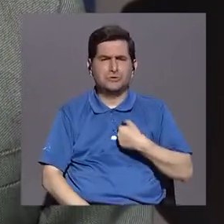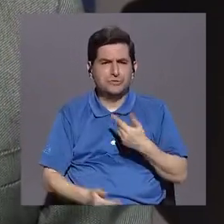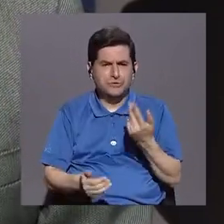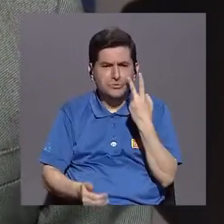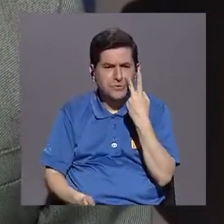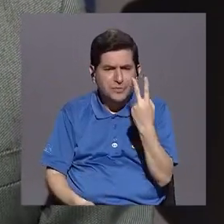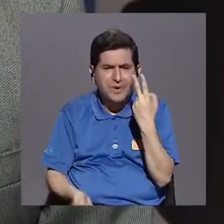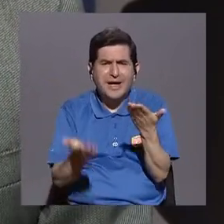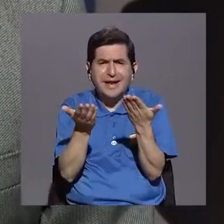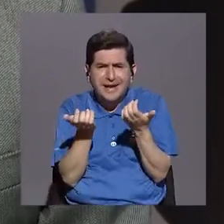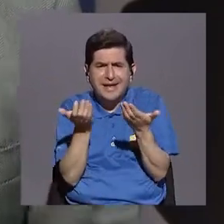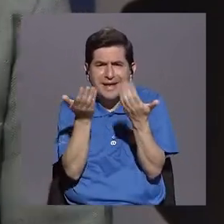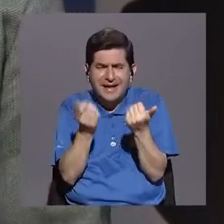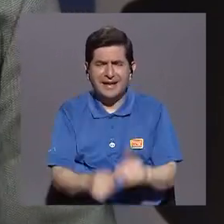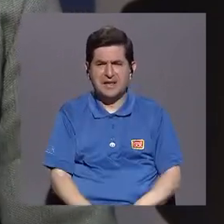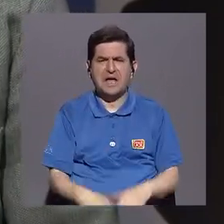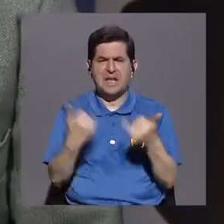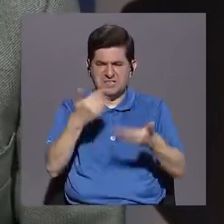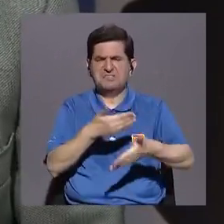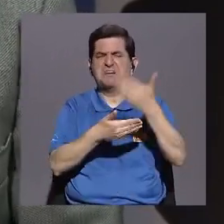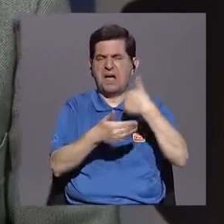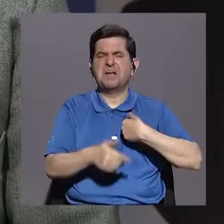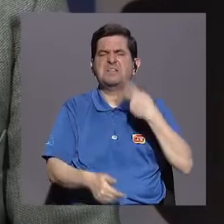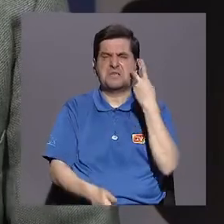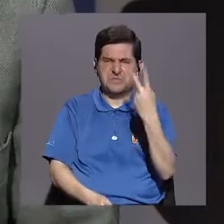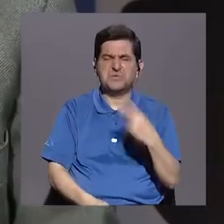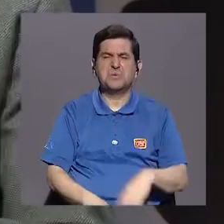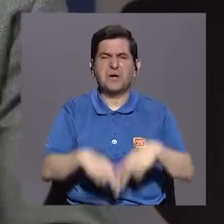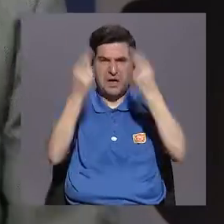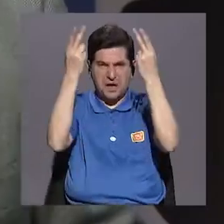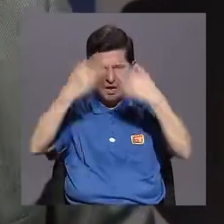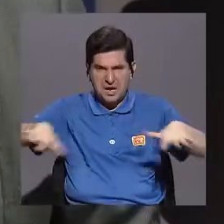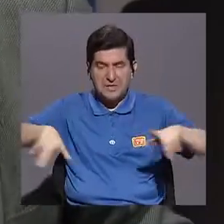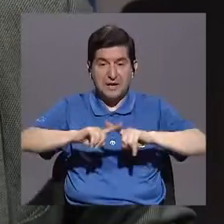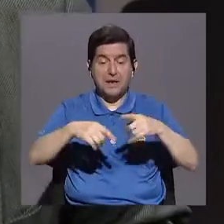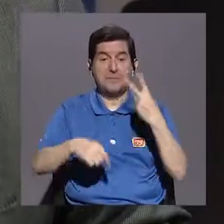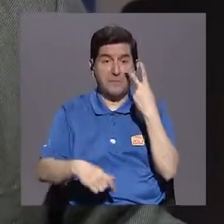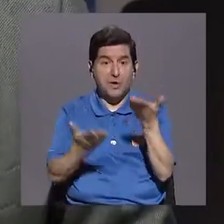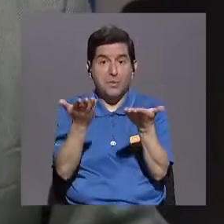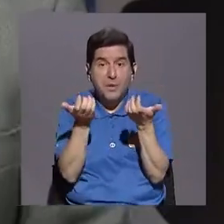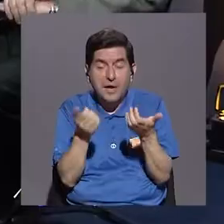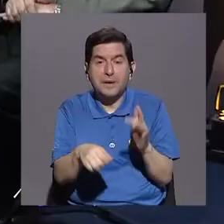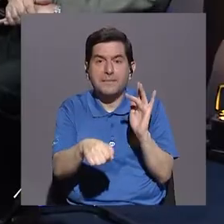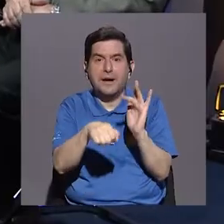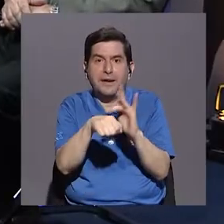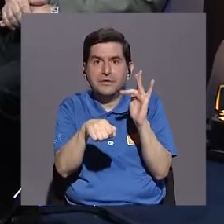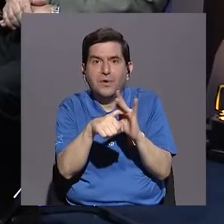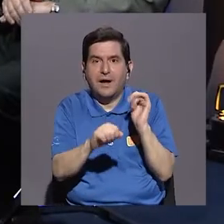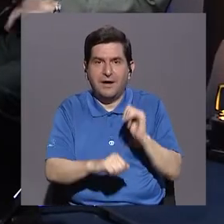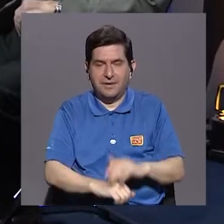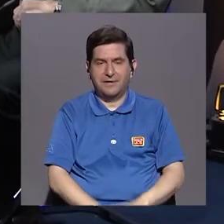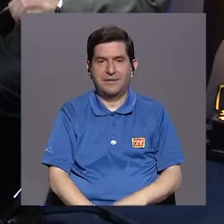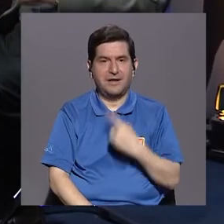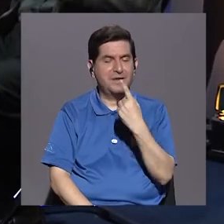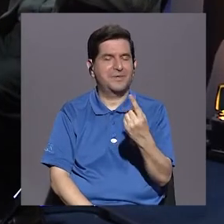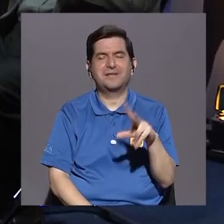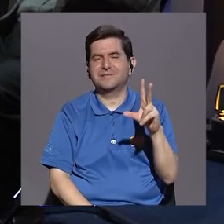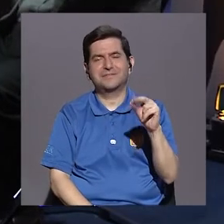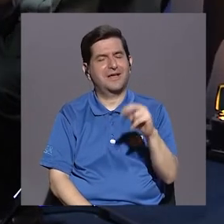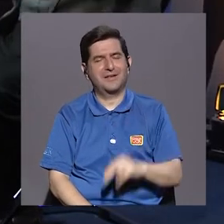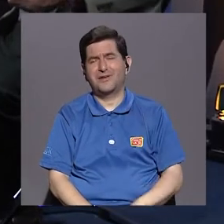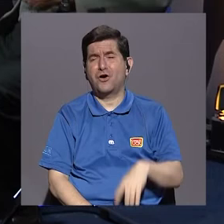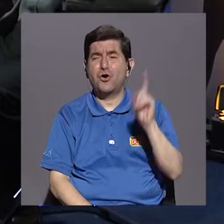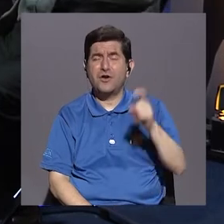tanque es ya yo lo había visto en internet pero lo quería ver lo quería tocar de verdad iniciá no habría